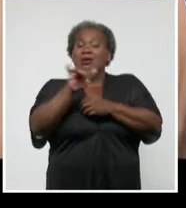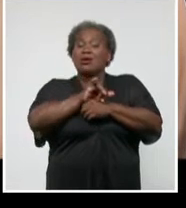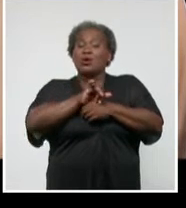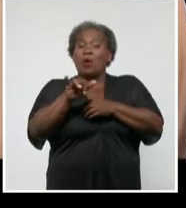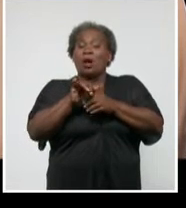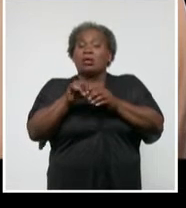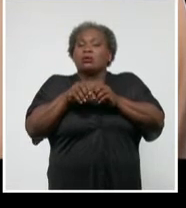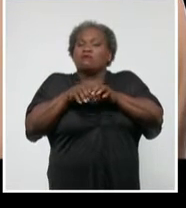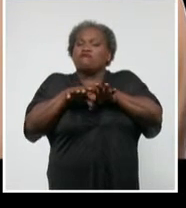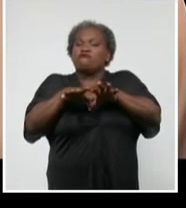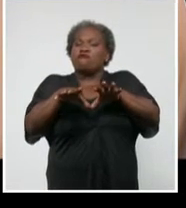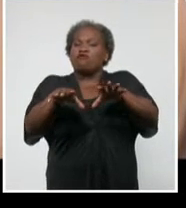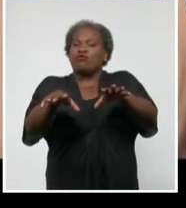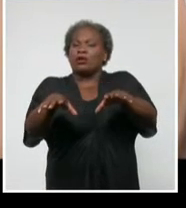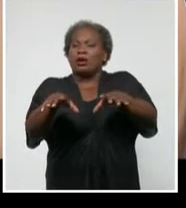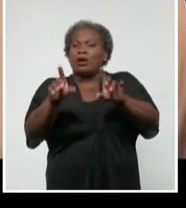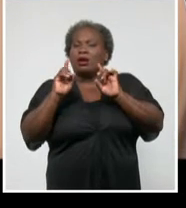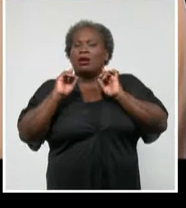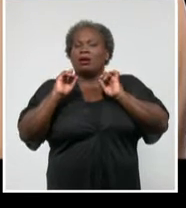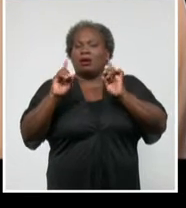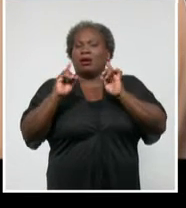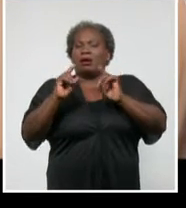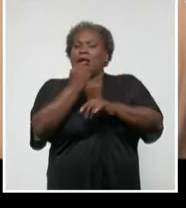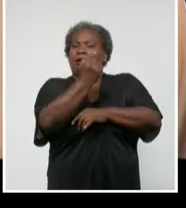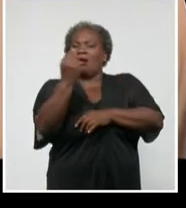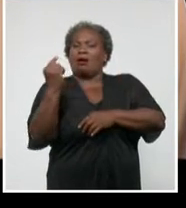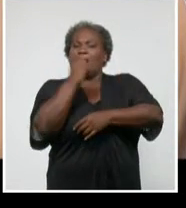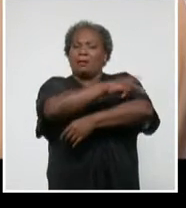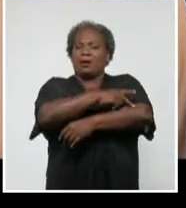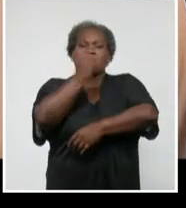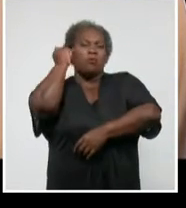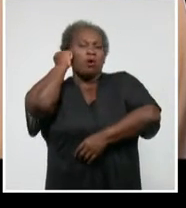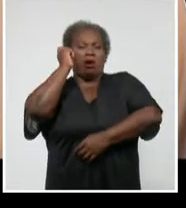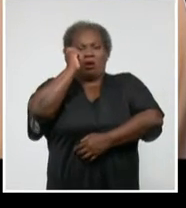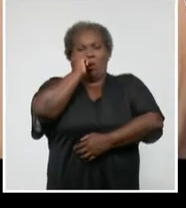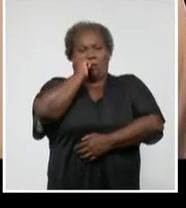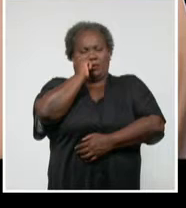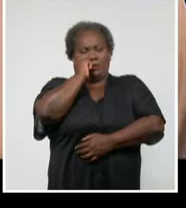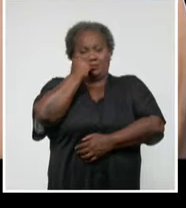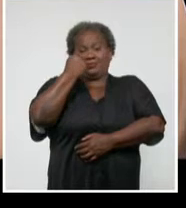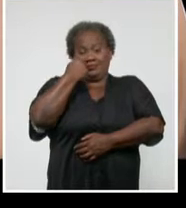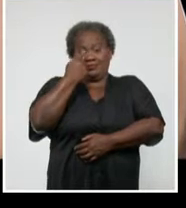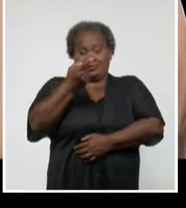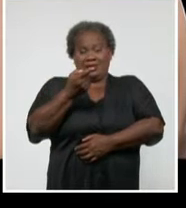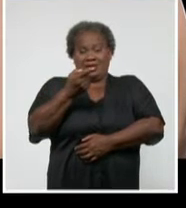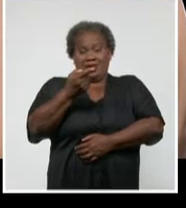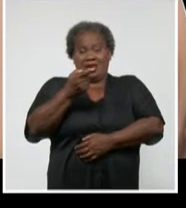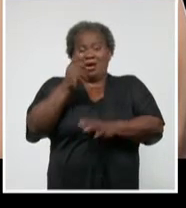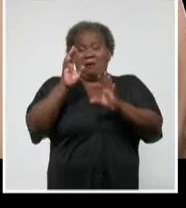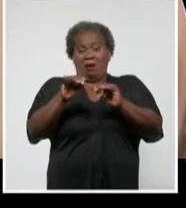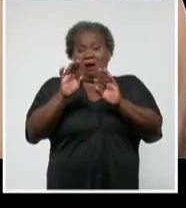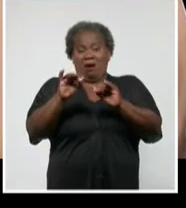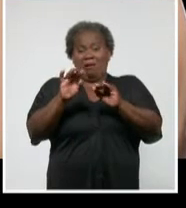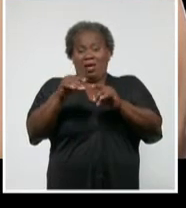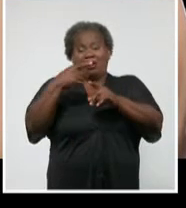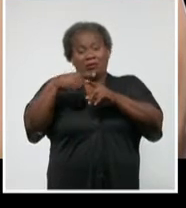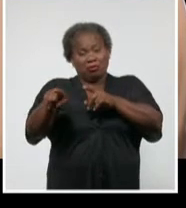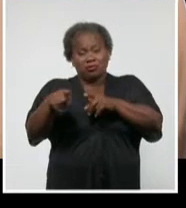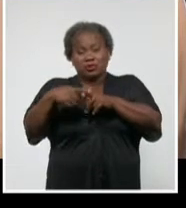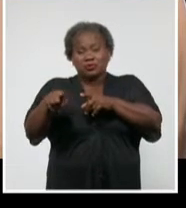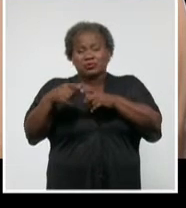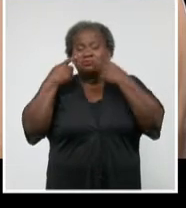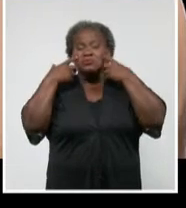en la actividad política de los hombres y de las mujeres. Tanto es así que si vamos a hablar de otro elemento que es muy